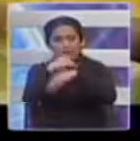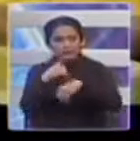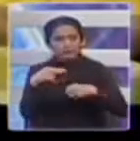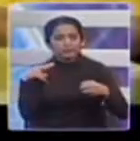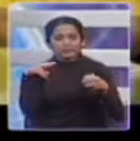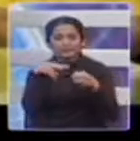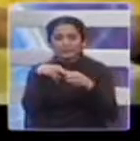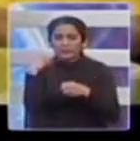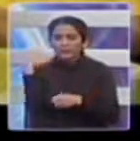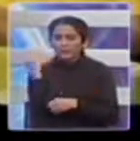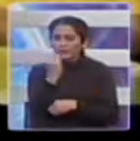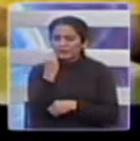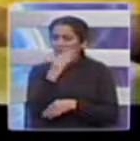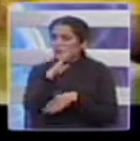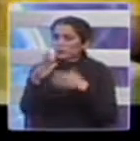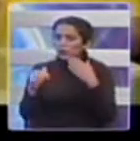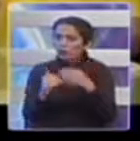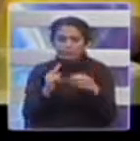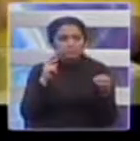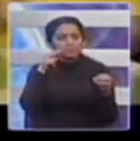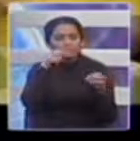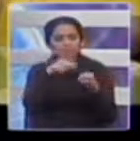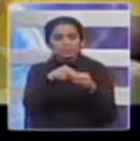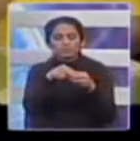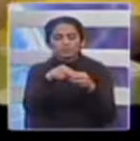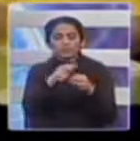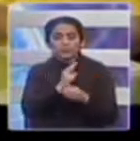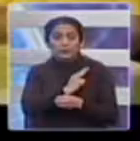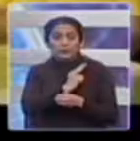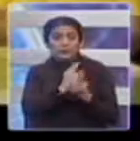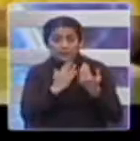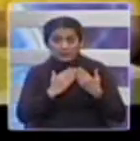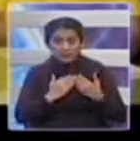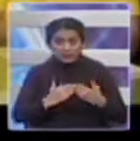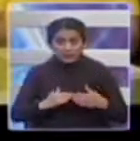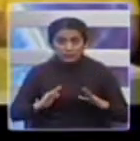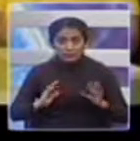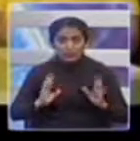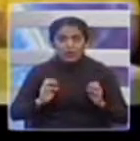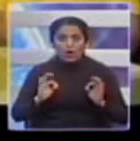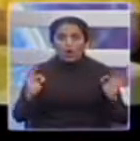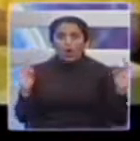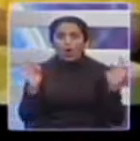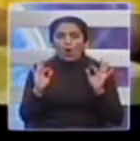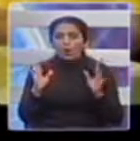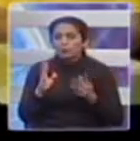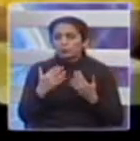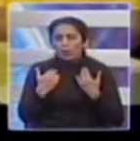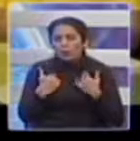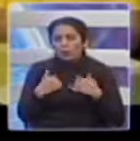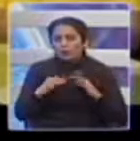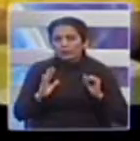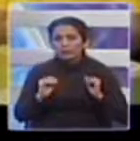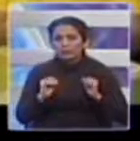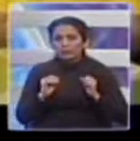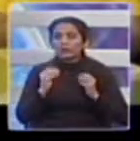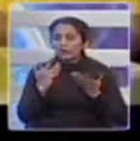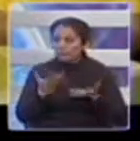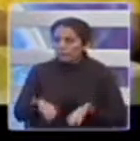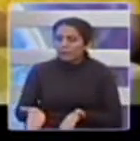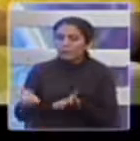ellos, cuando terminen su universidad o su escuela técnica, puedan tener